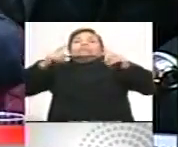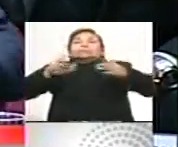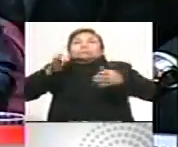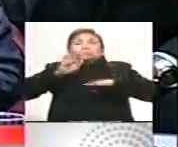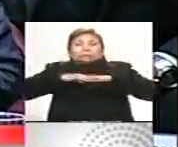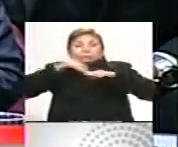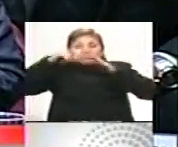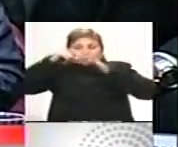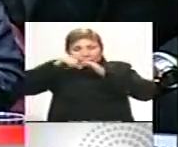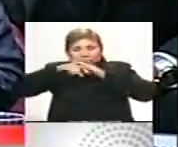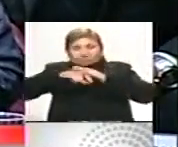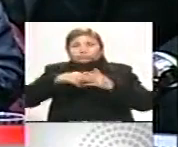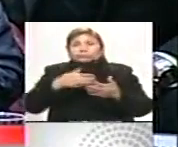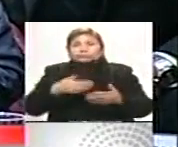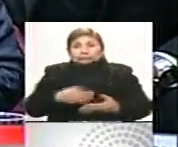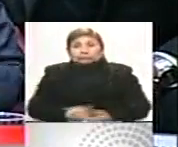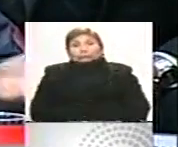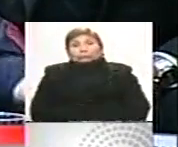del asunto.